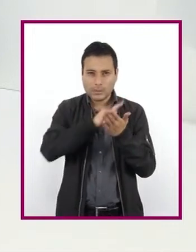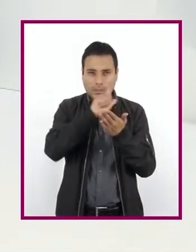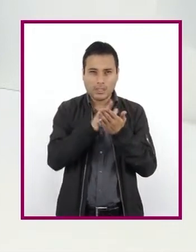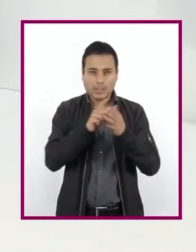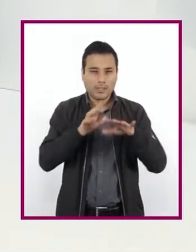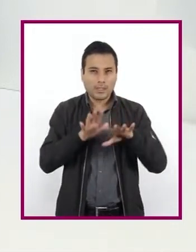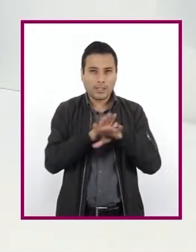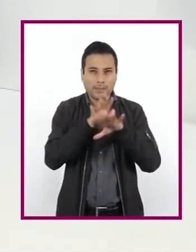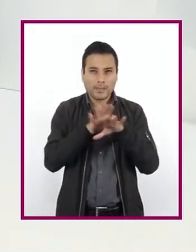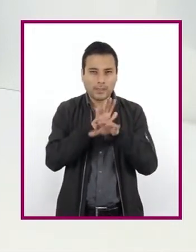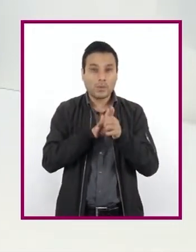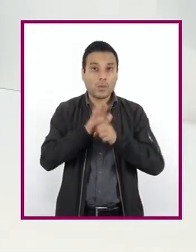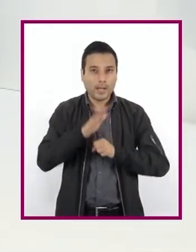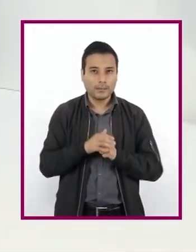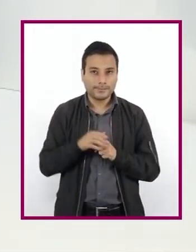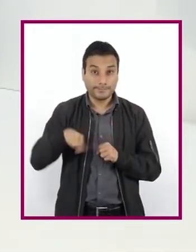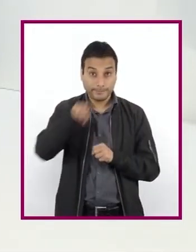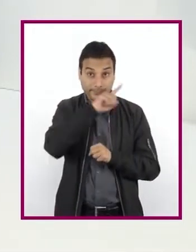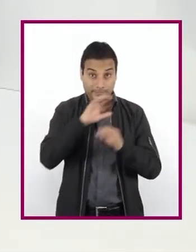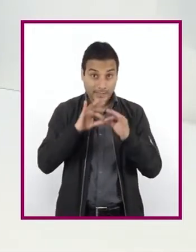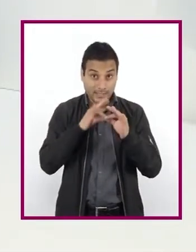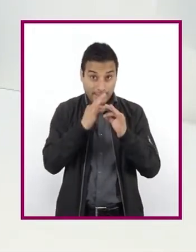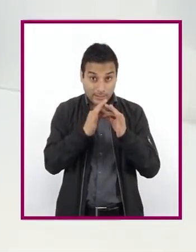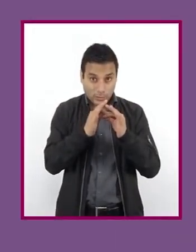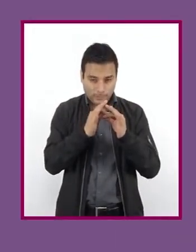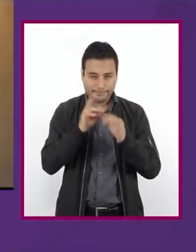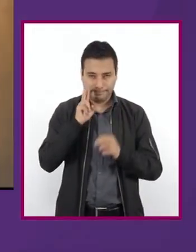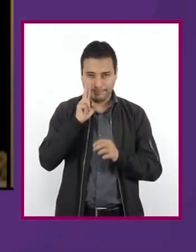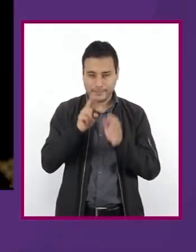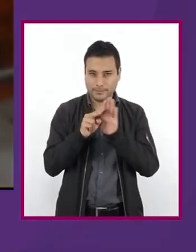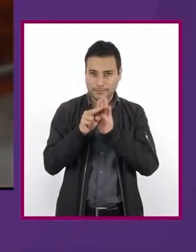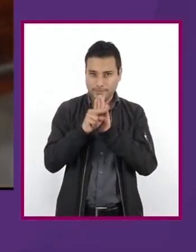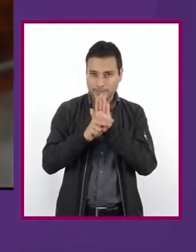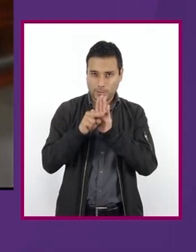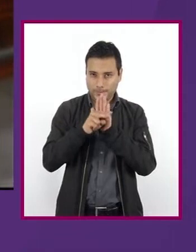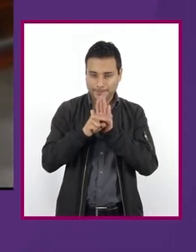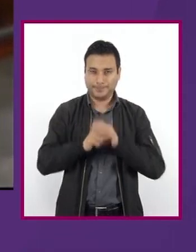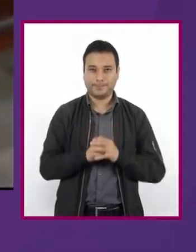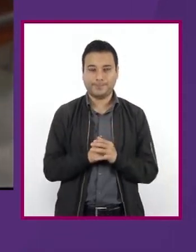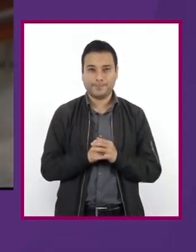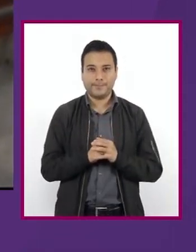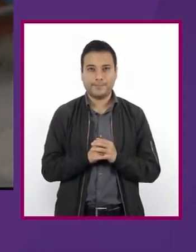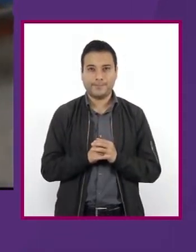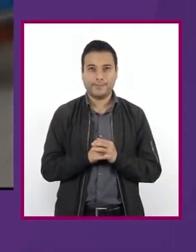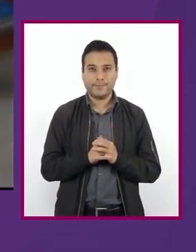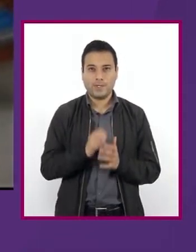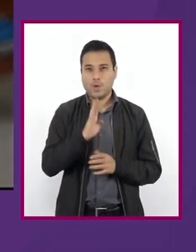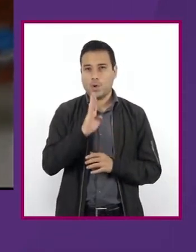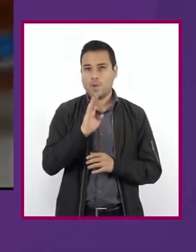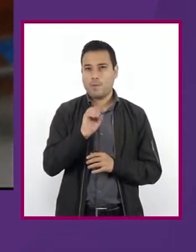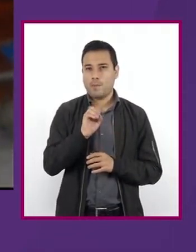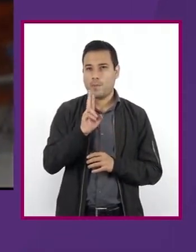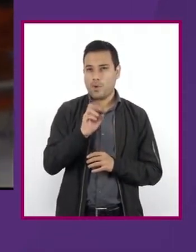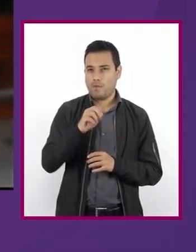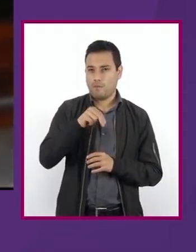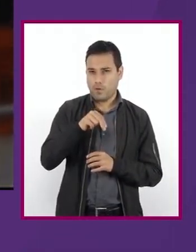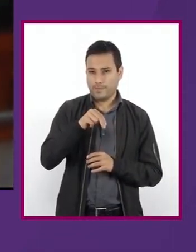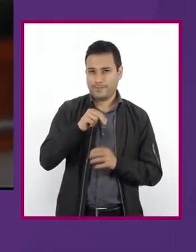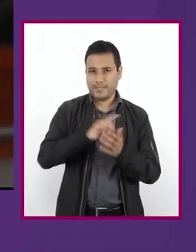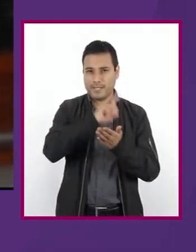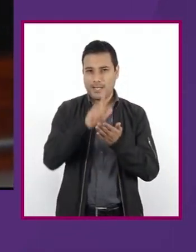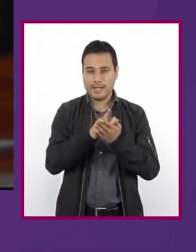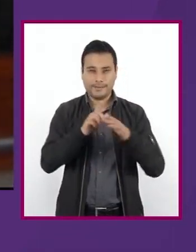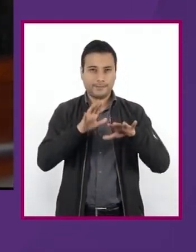materia económica. Si están listos, que corra video. Las reformas borbónicas es un conjunto de medidas que tomó